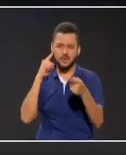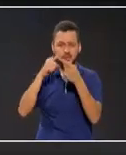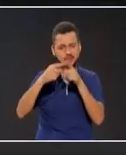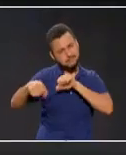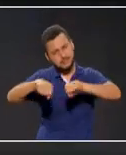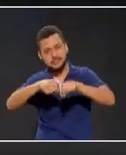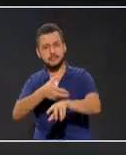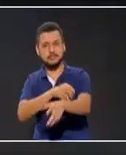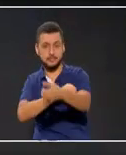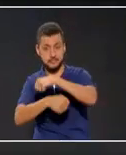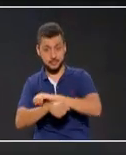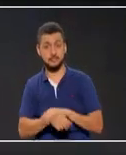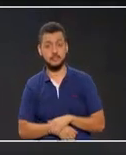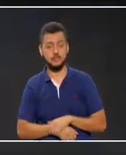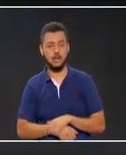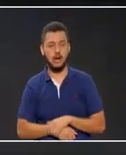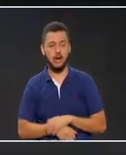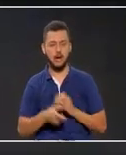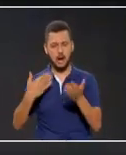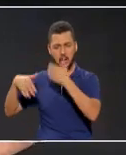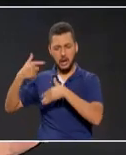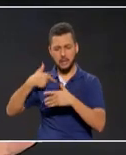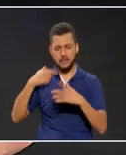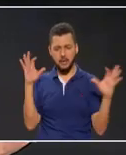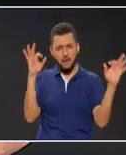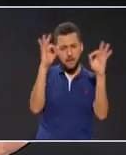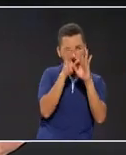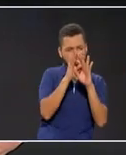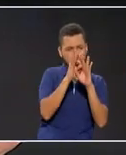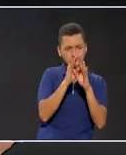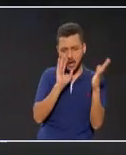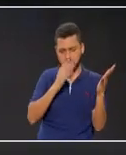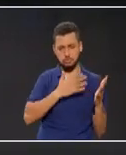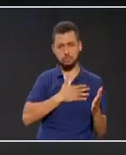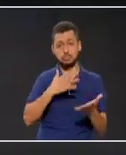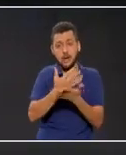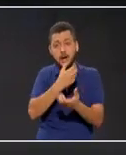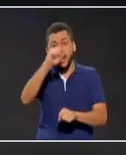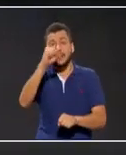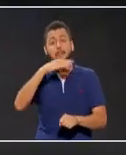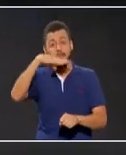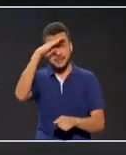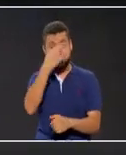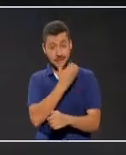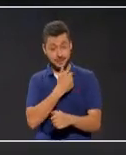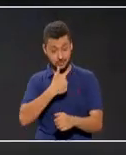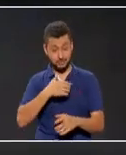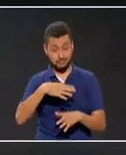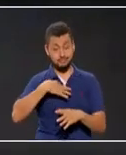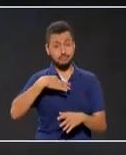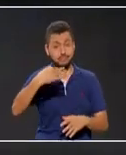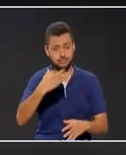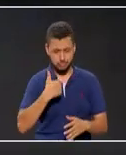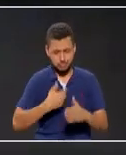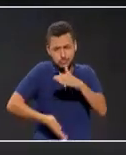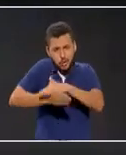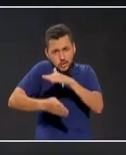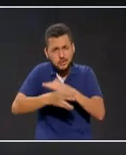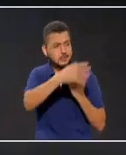vamos a devolverle ese enfoque. Y además, el presupuesto participativo sirve para poder identificar las